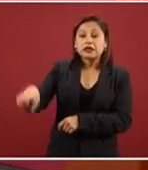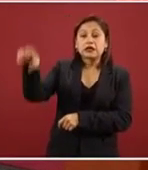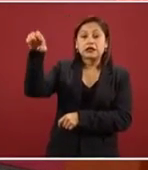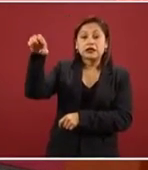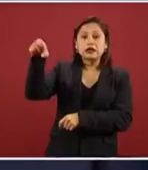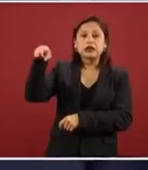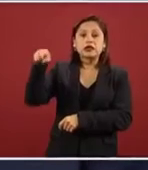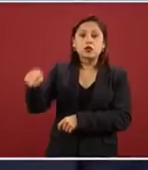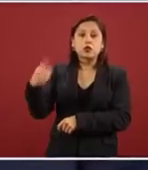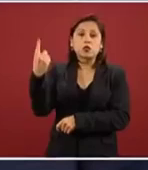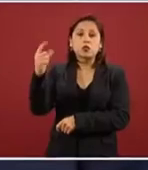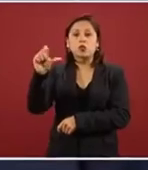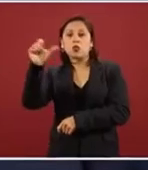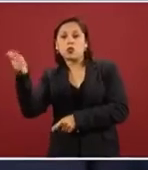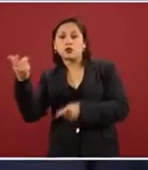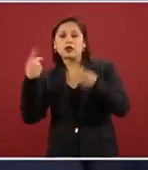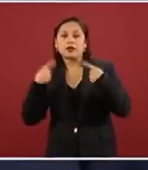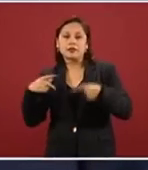O